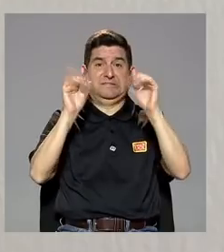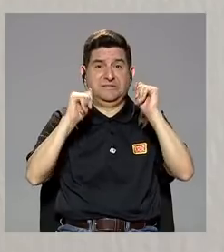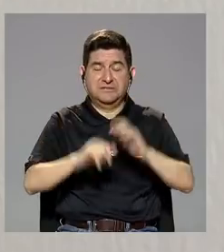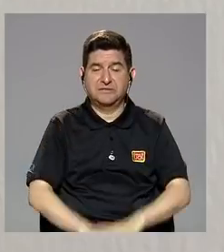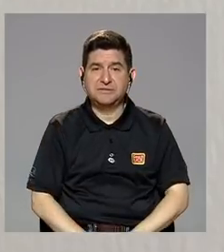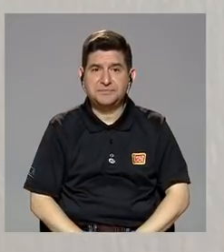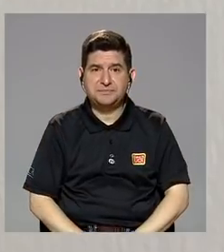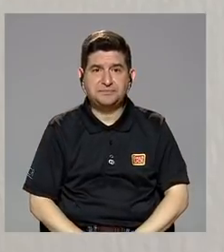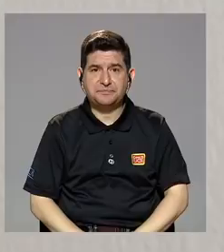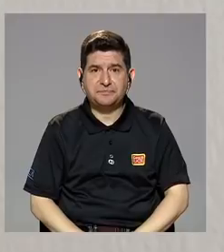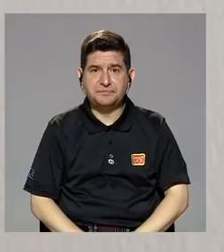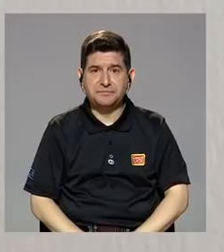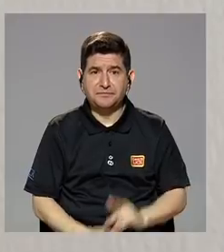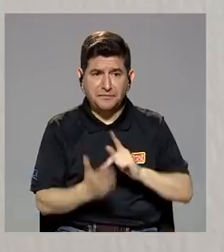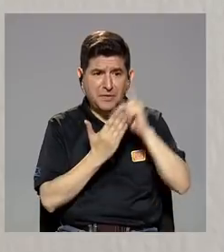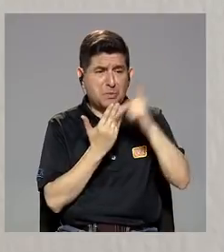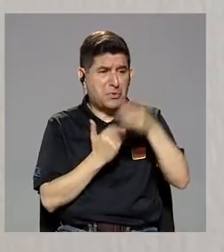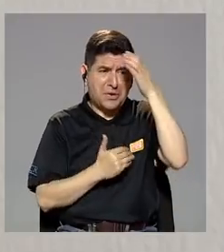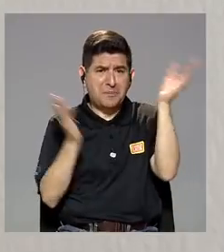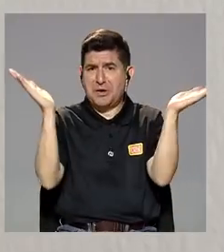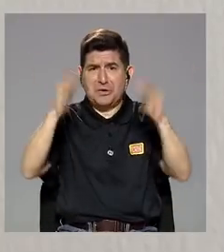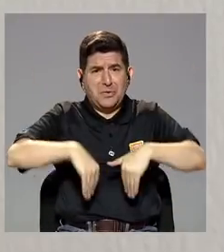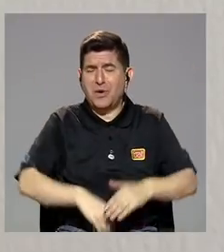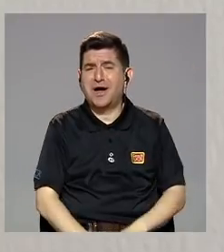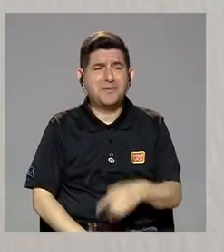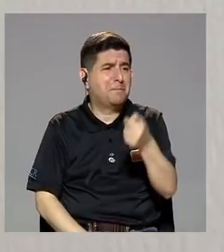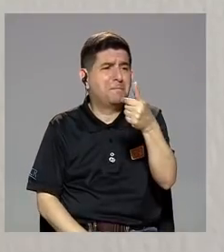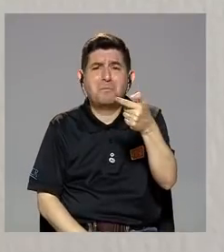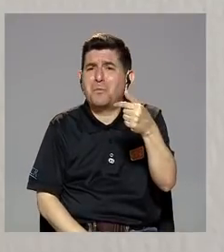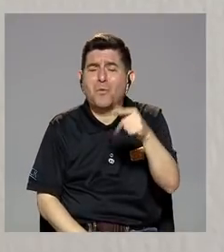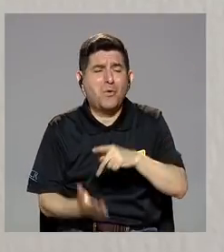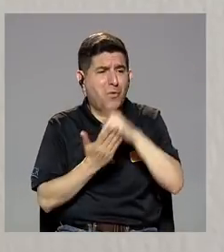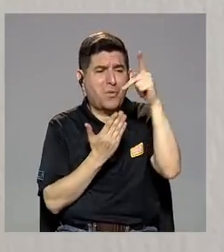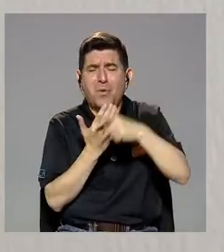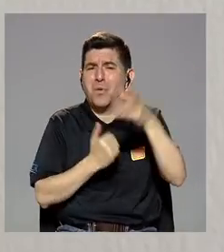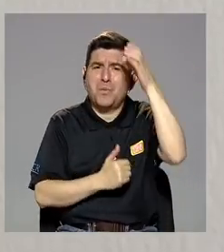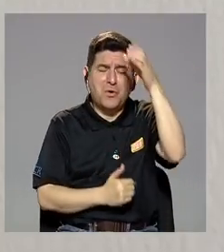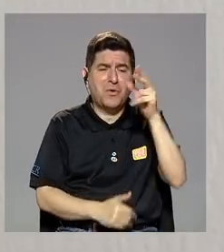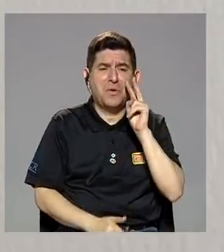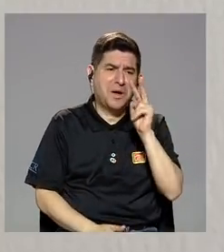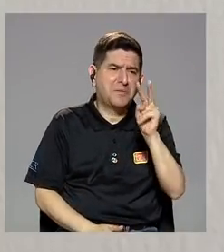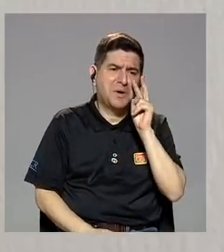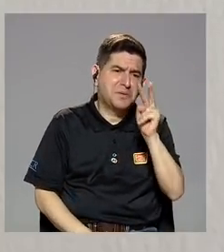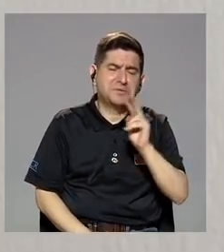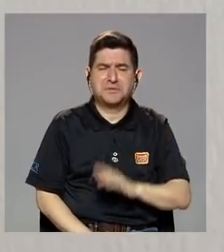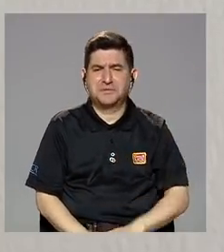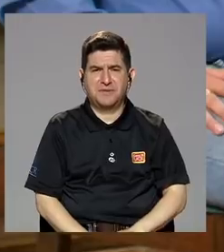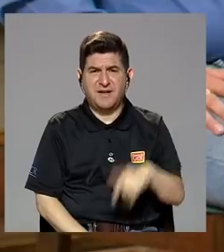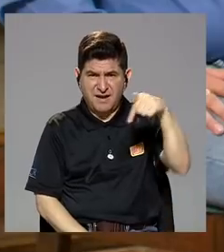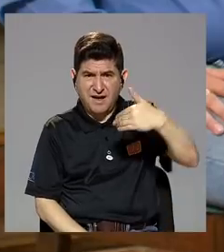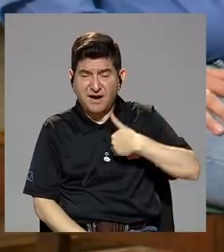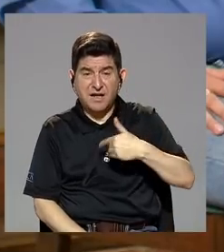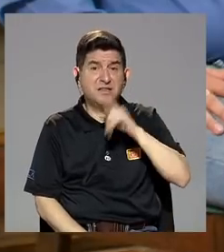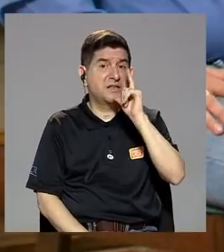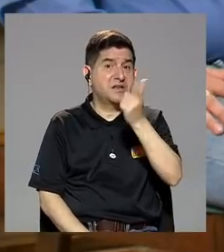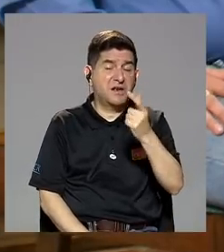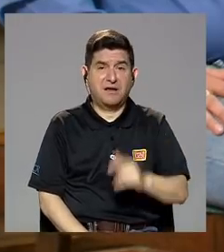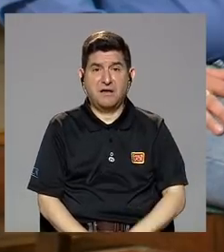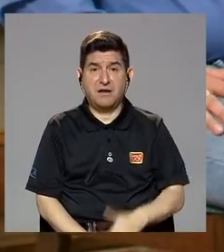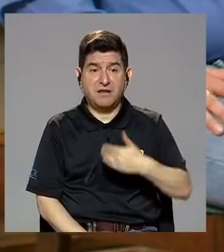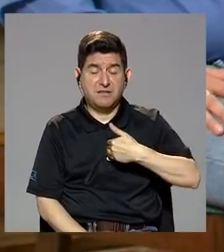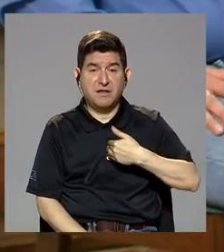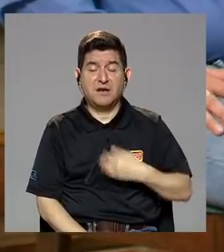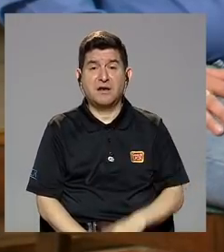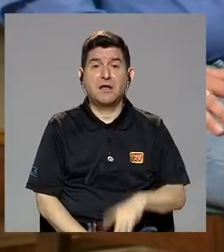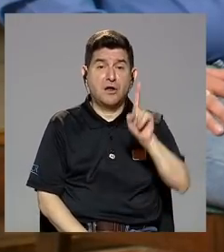no hay programas culturales son muy pocos los programas culturales que se ven aquí tenemos suerte porque vemos un